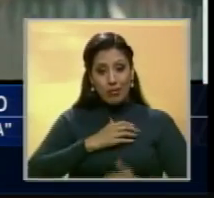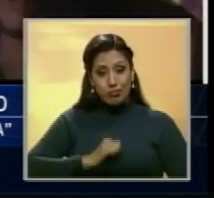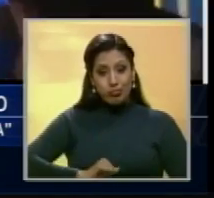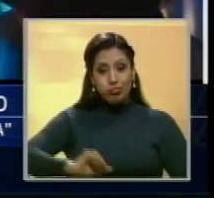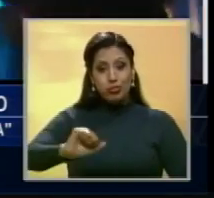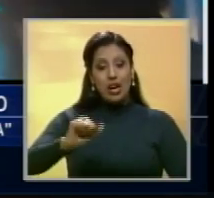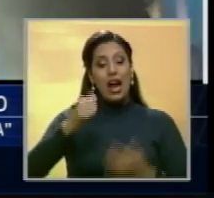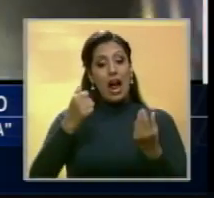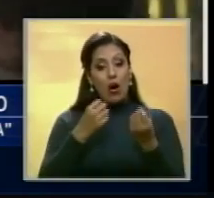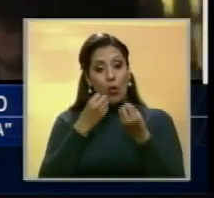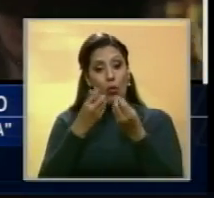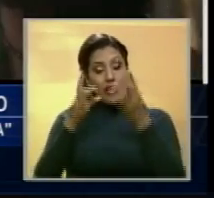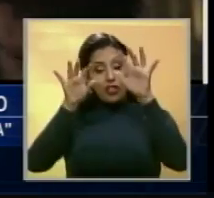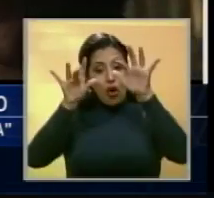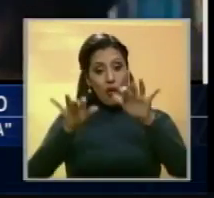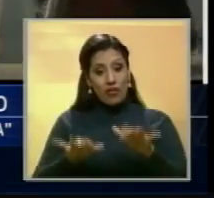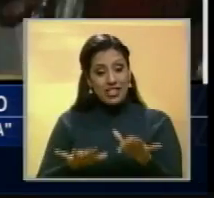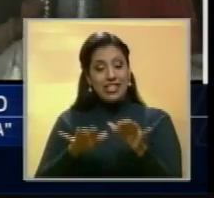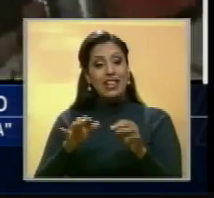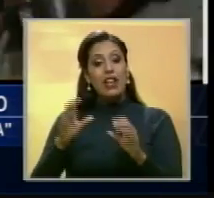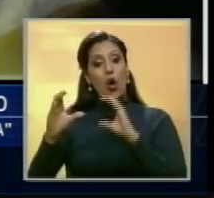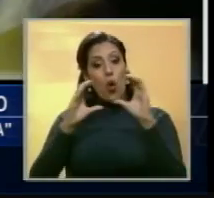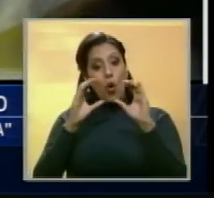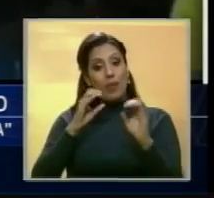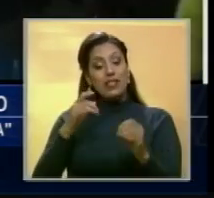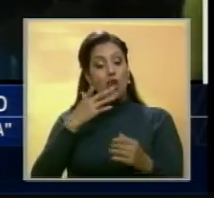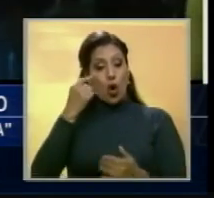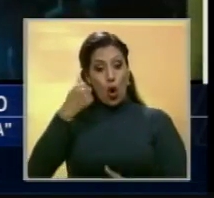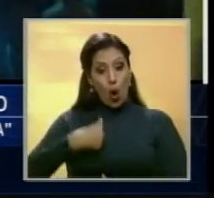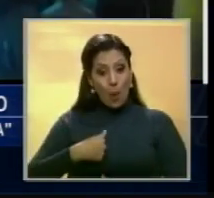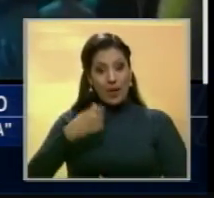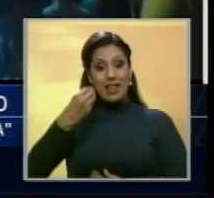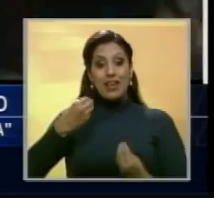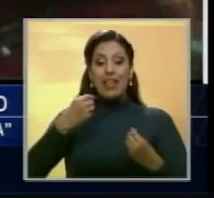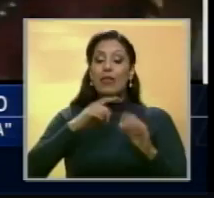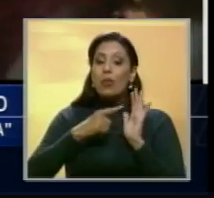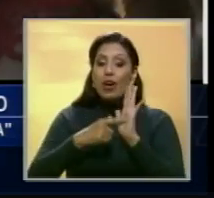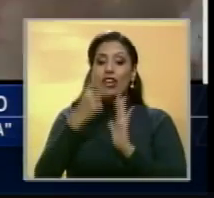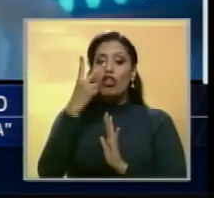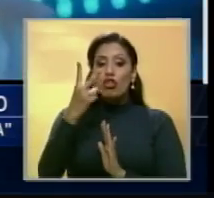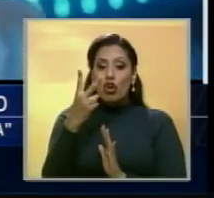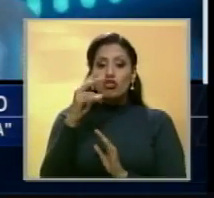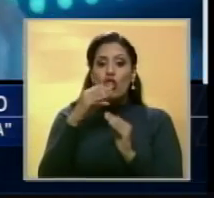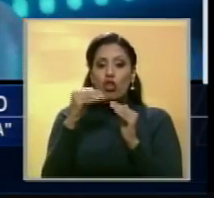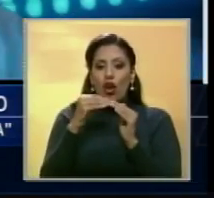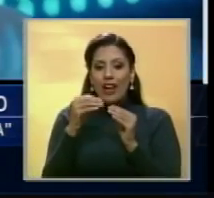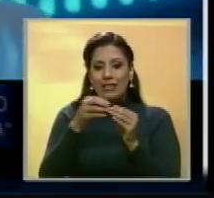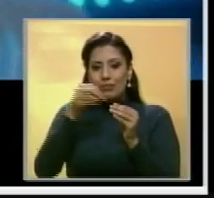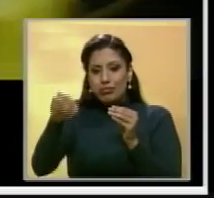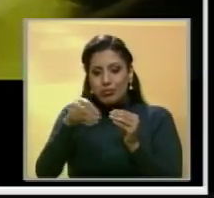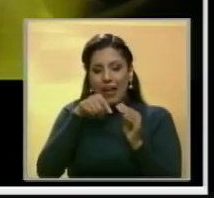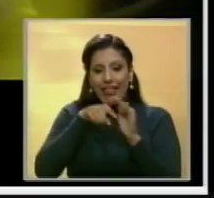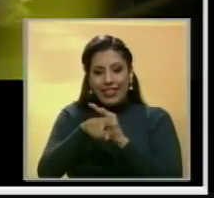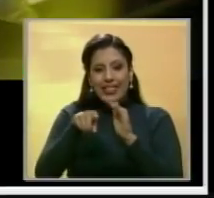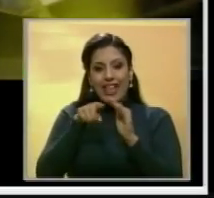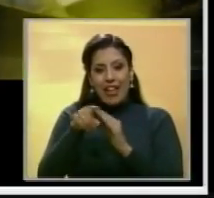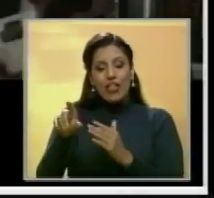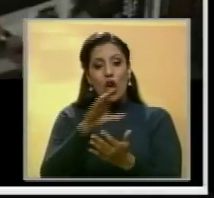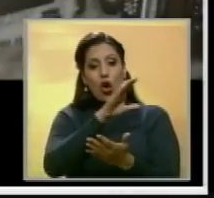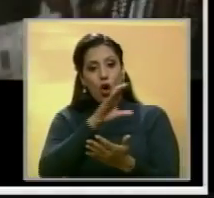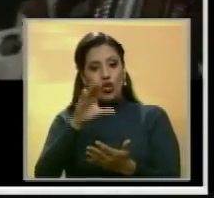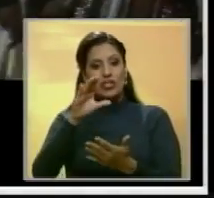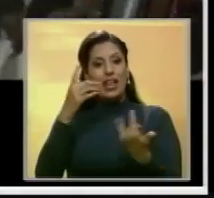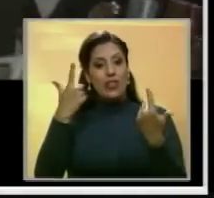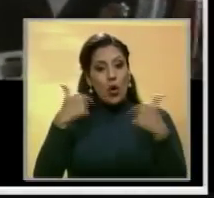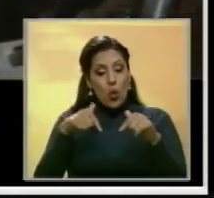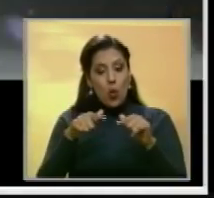Así lo anunció la Oficina de Comunicaciones del artista, según la cual Vives destinará $2 de cada entrada del concierto